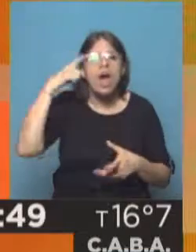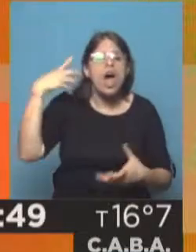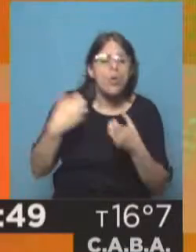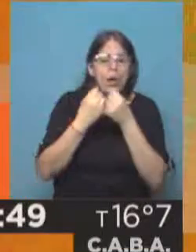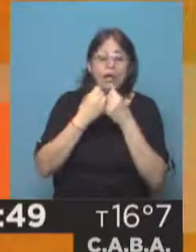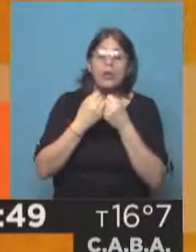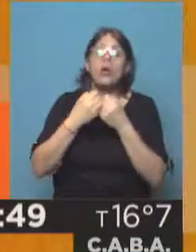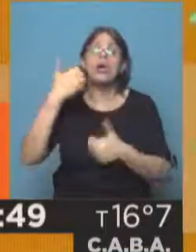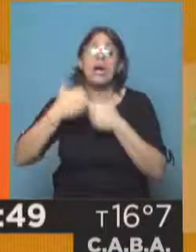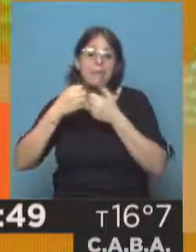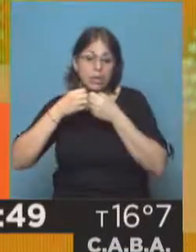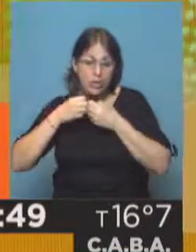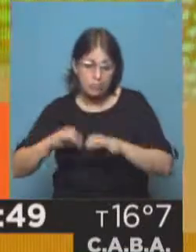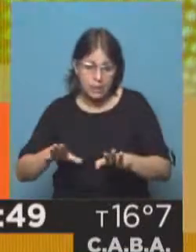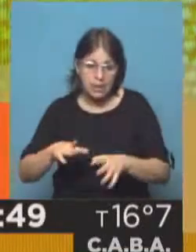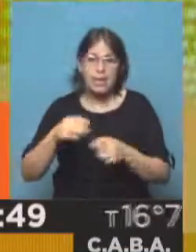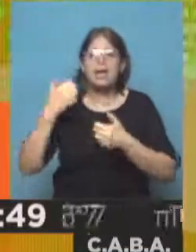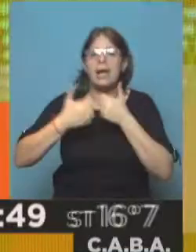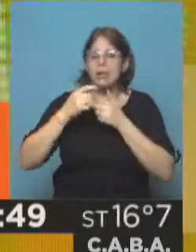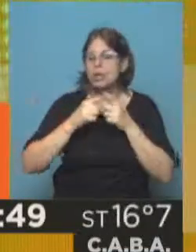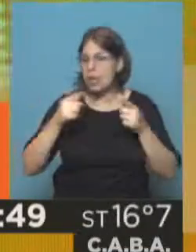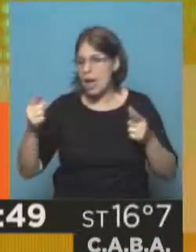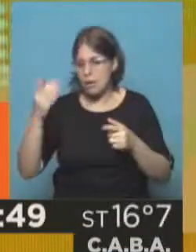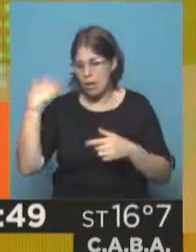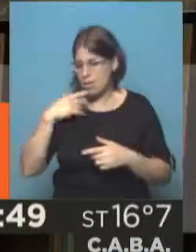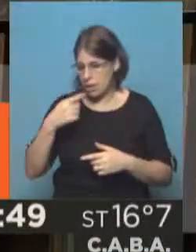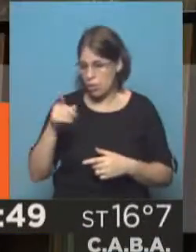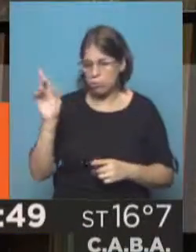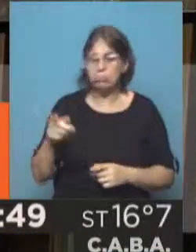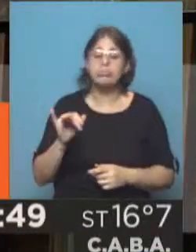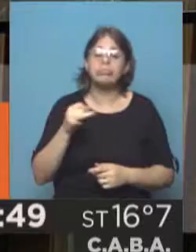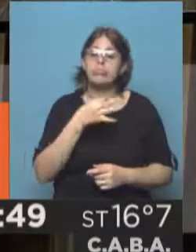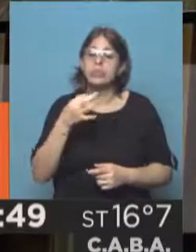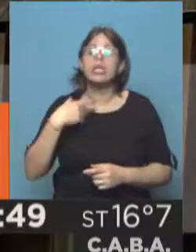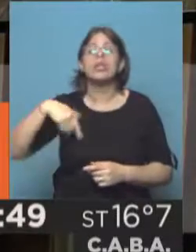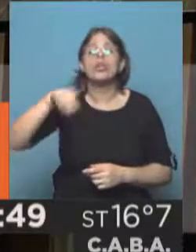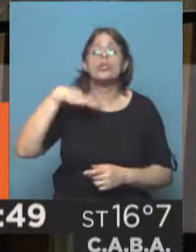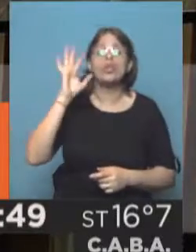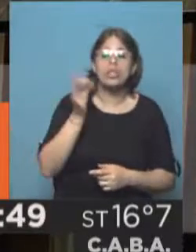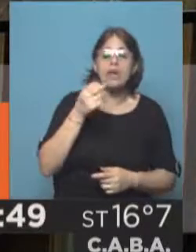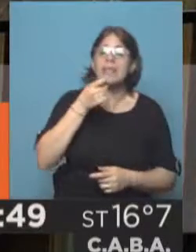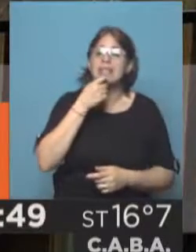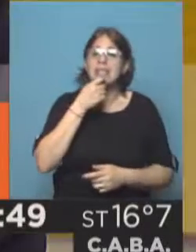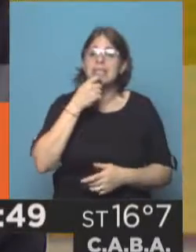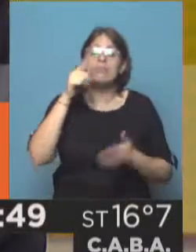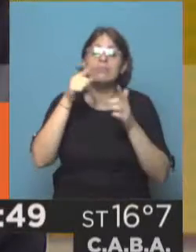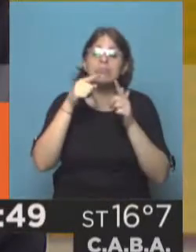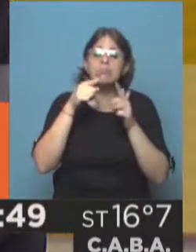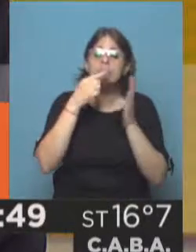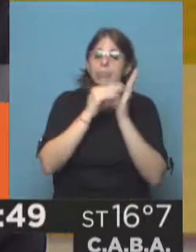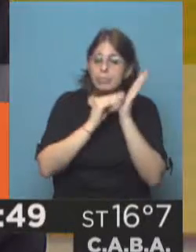empezó el campeonato, un campeonato muy largo, como vos bien decís, de los cuales nosotros sabíamos que si se cumplían esos